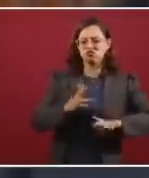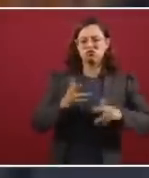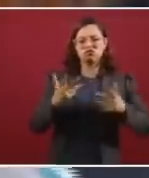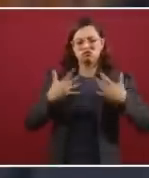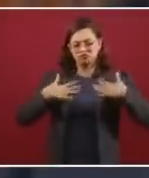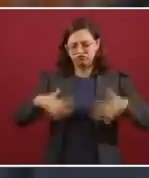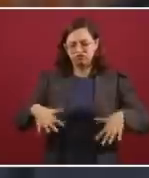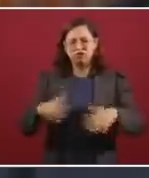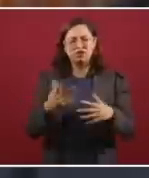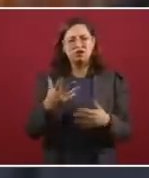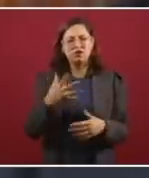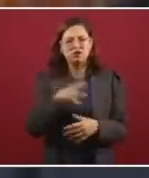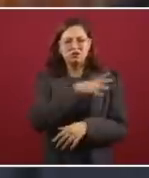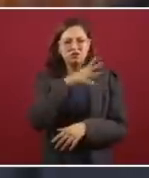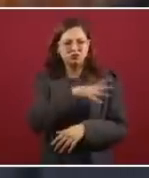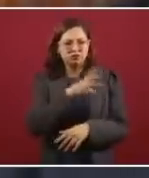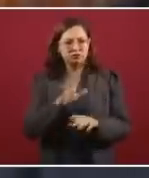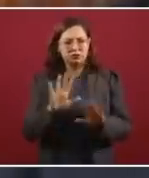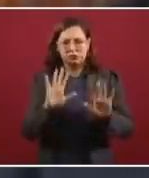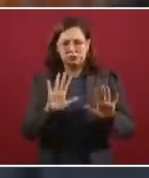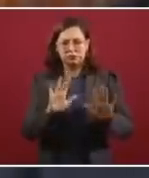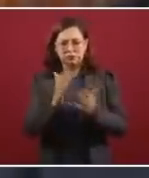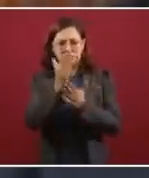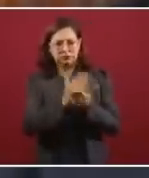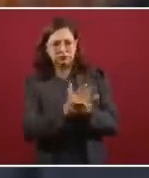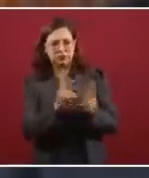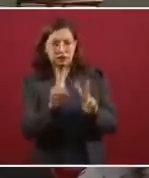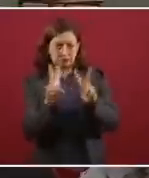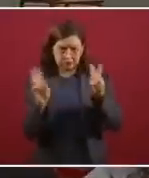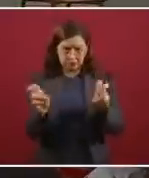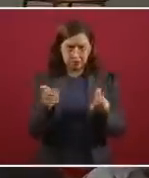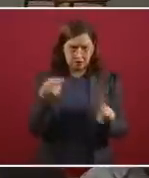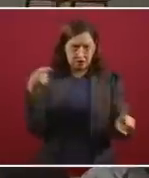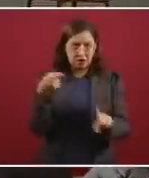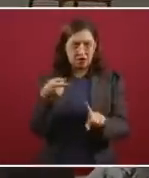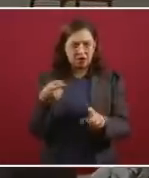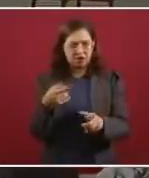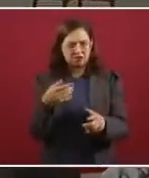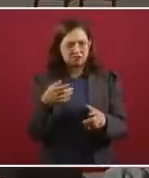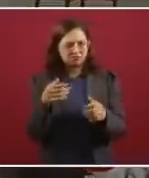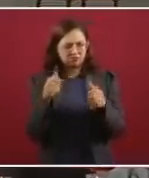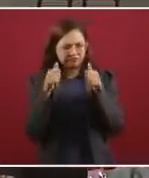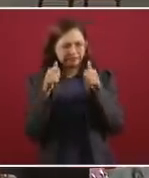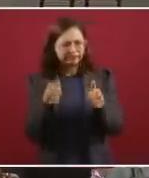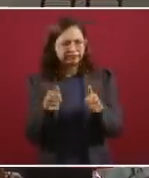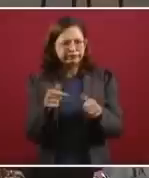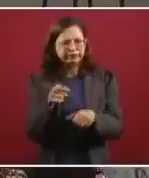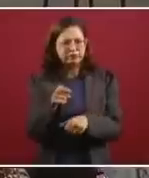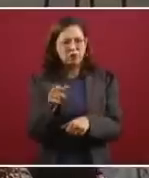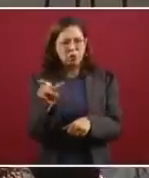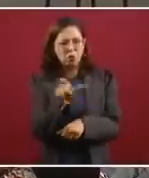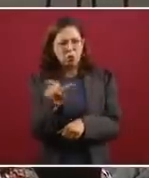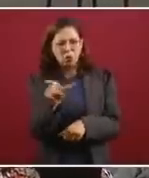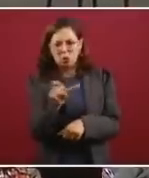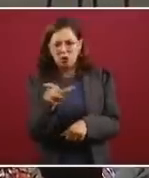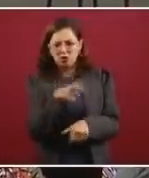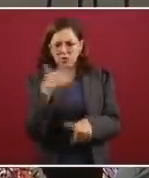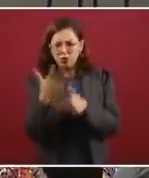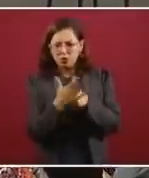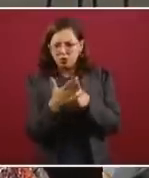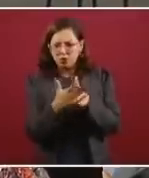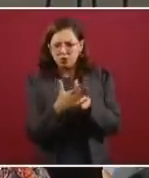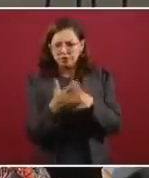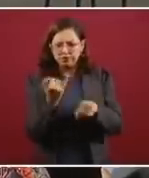la posición de la administración Trump? Y si alguna, y nada más si nos pudiera aclarar, ¿cuándo es el primer